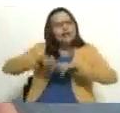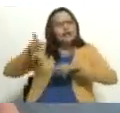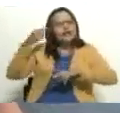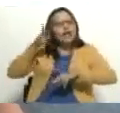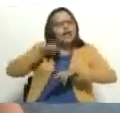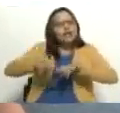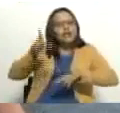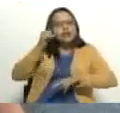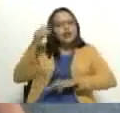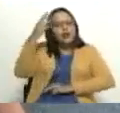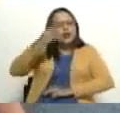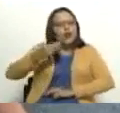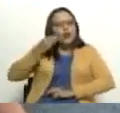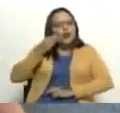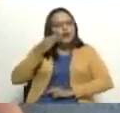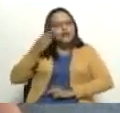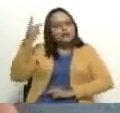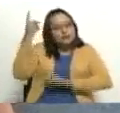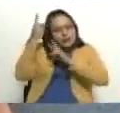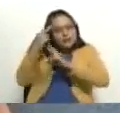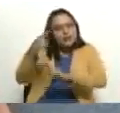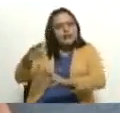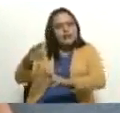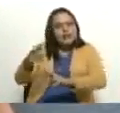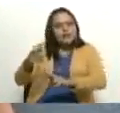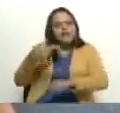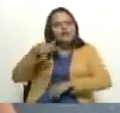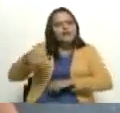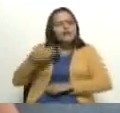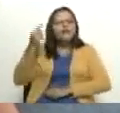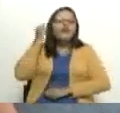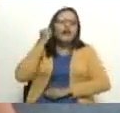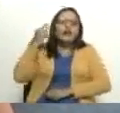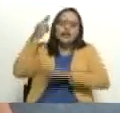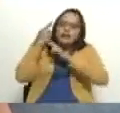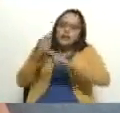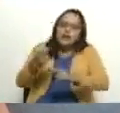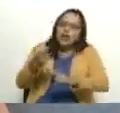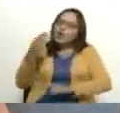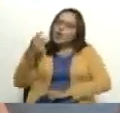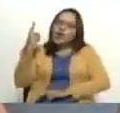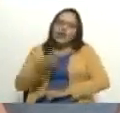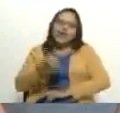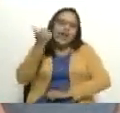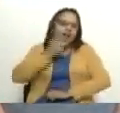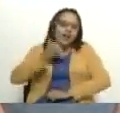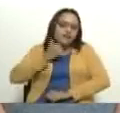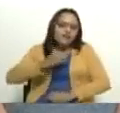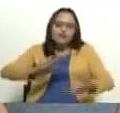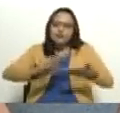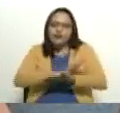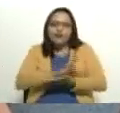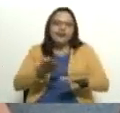nuestros adolescentes se respetan, nuestras mujeres se respetan, no tienen por qué ser víctimas muchas veces